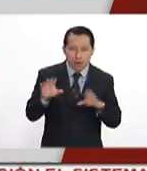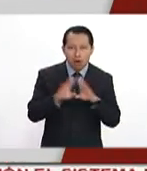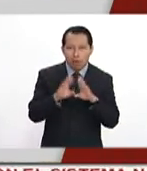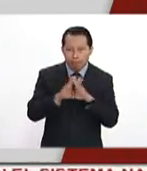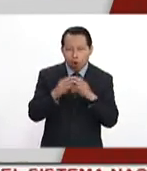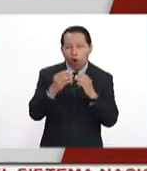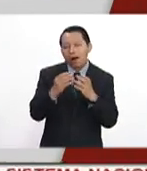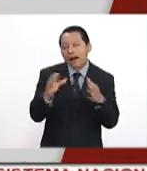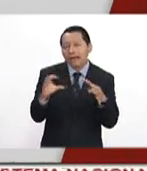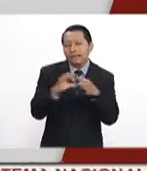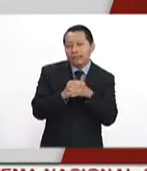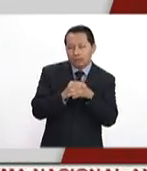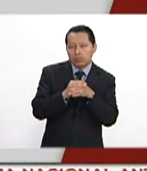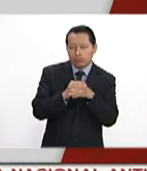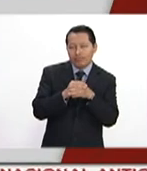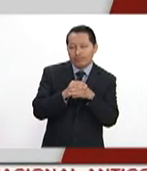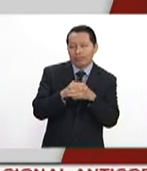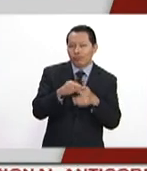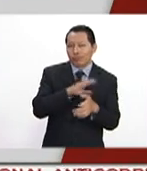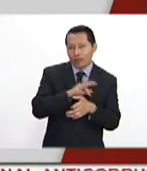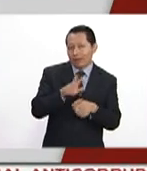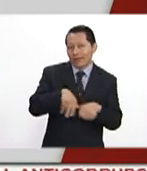natural en esta negociación,